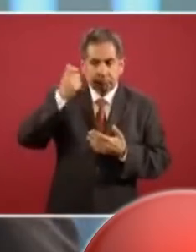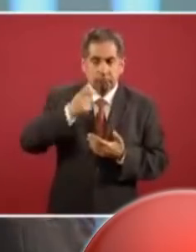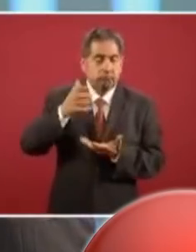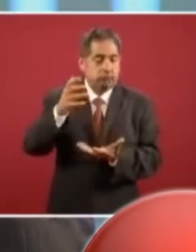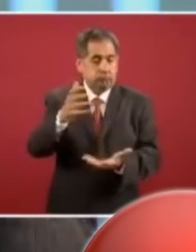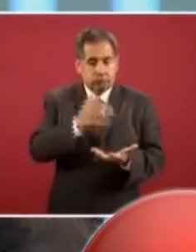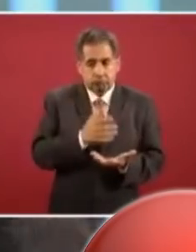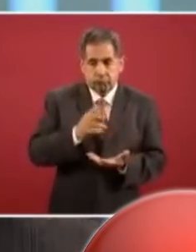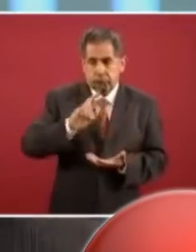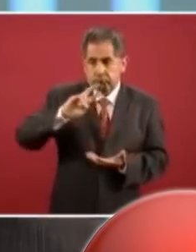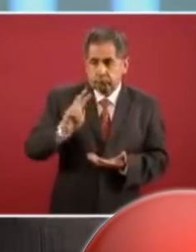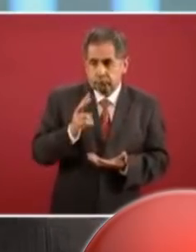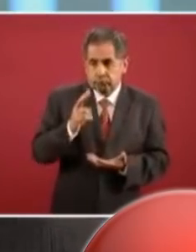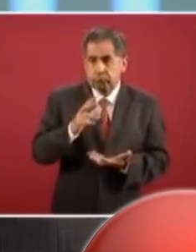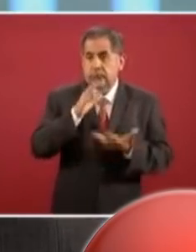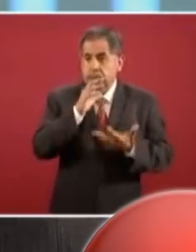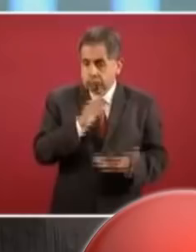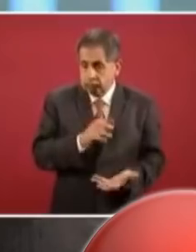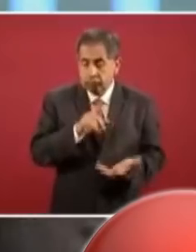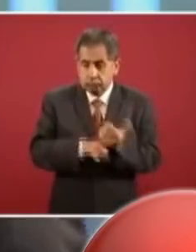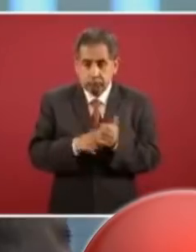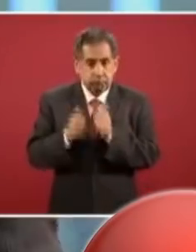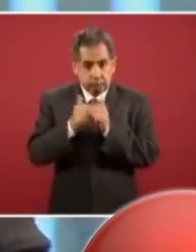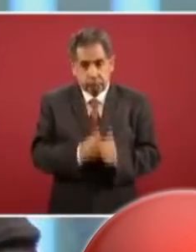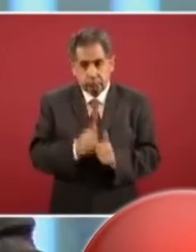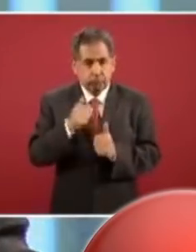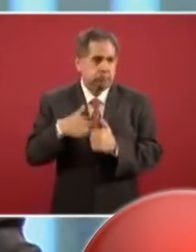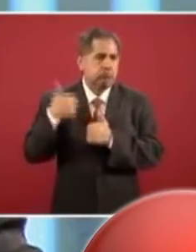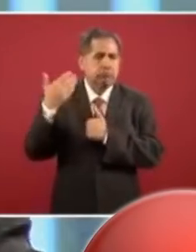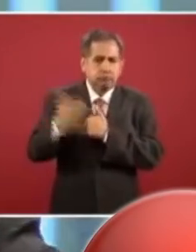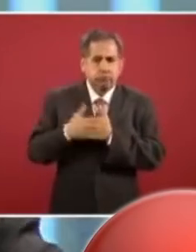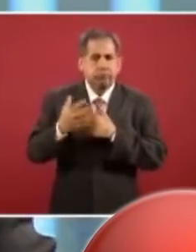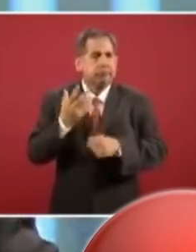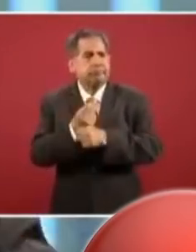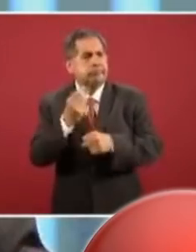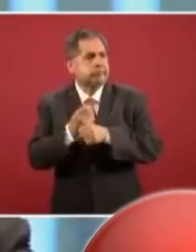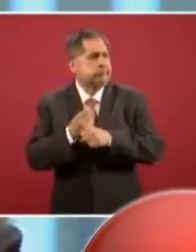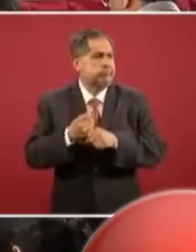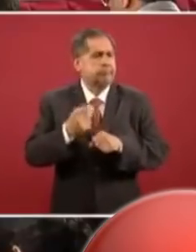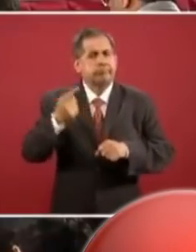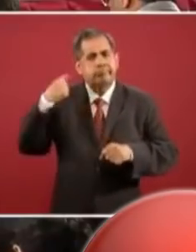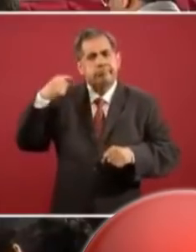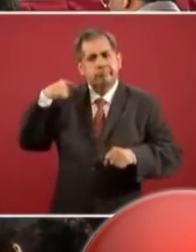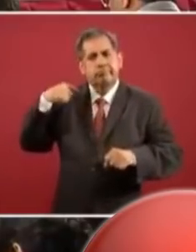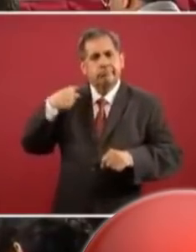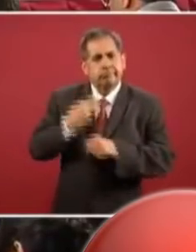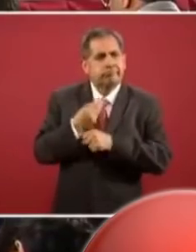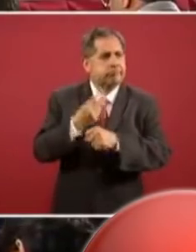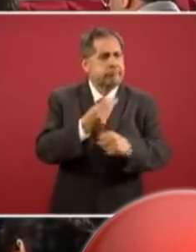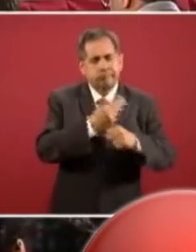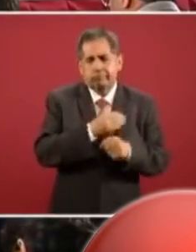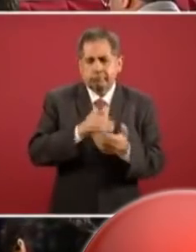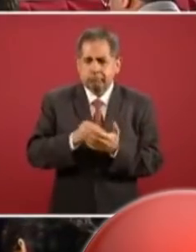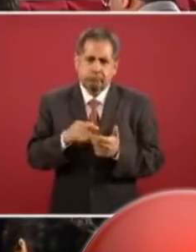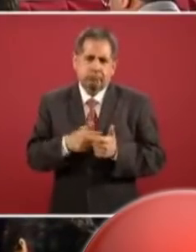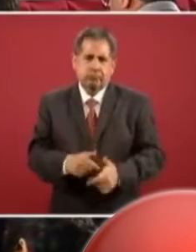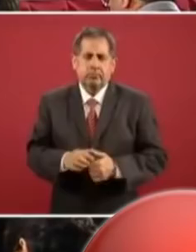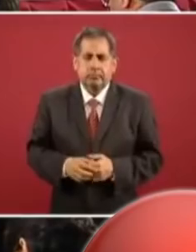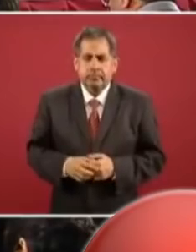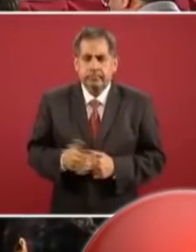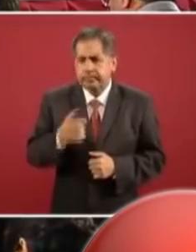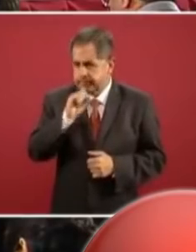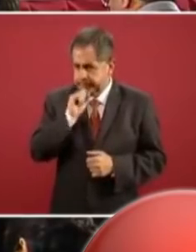exista se queda en la bolsa del fideicomiso para atender las reconstrucciones de años anteriores. Decir